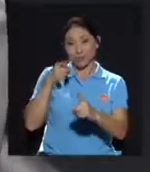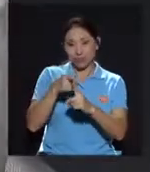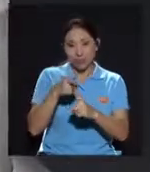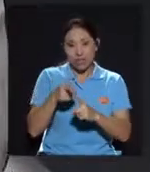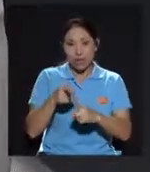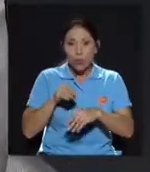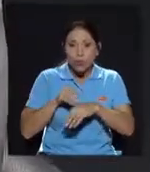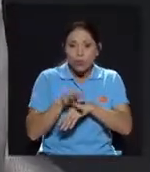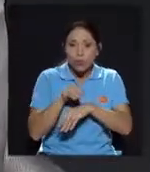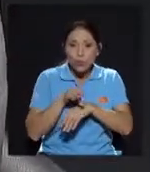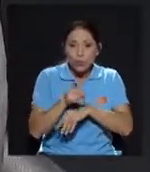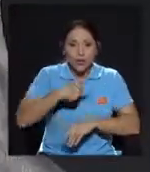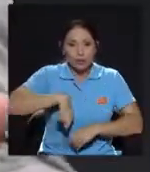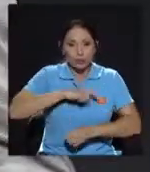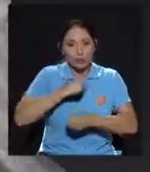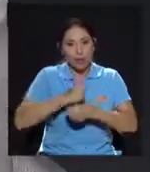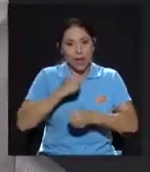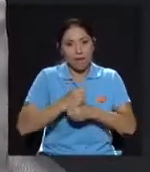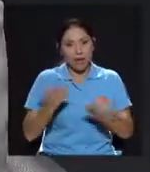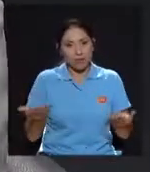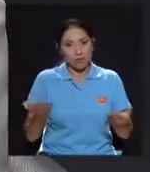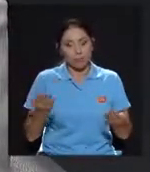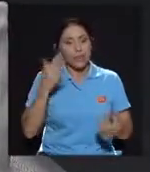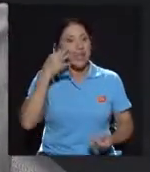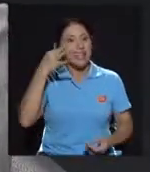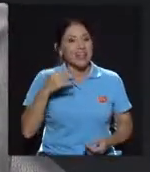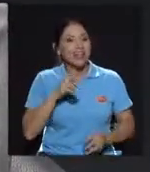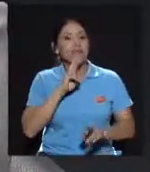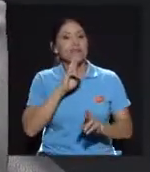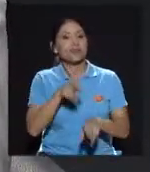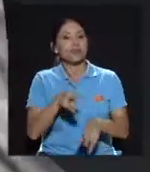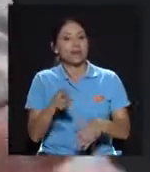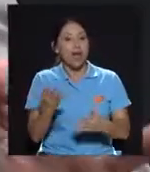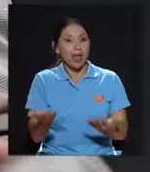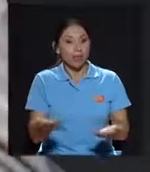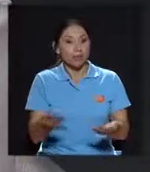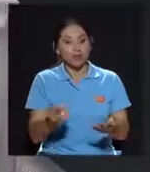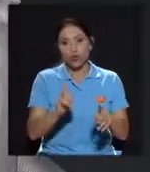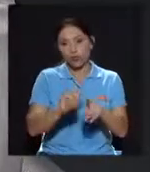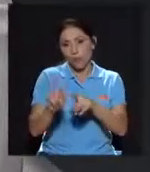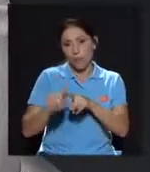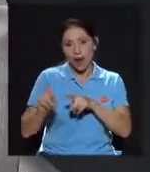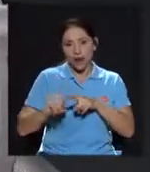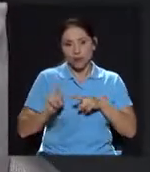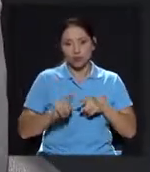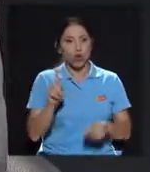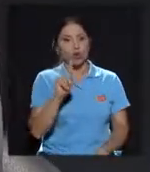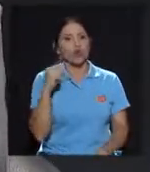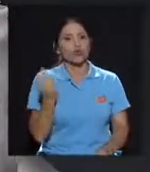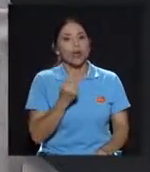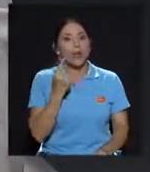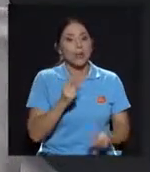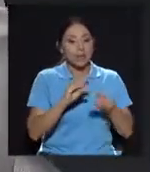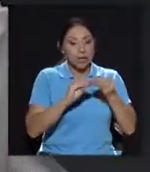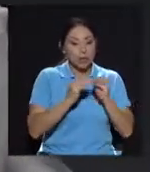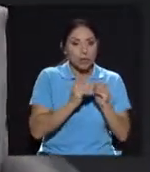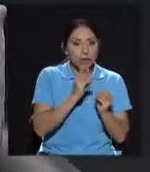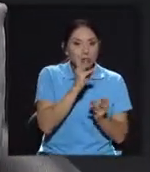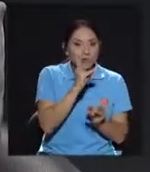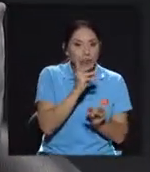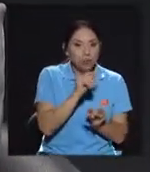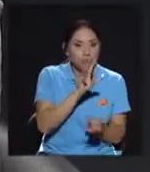y creo que pues los resultados son son son son varios verdad no sólo cuantitativos verdad